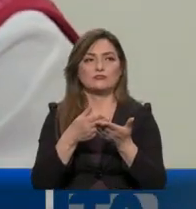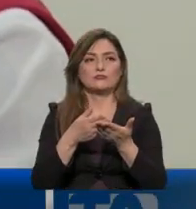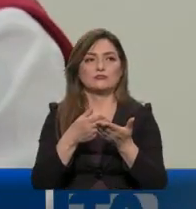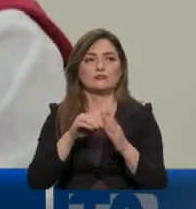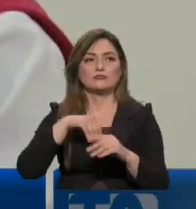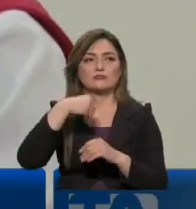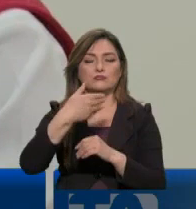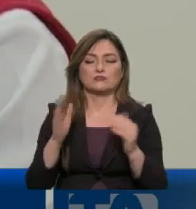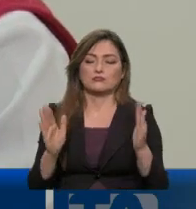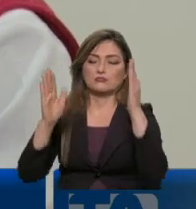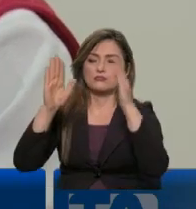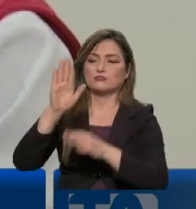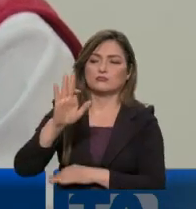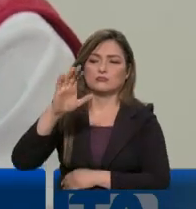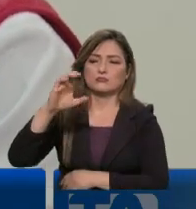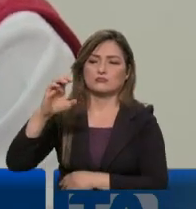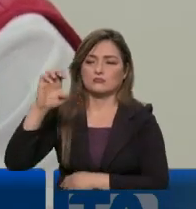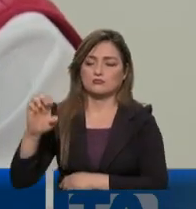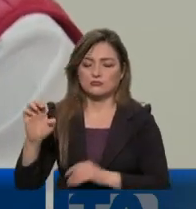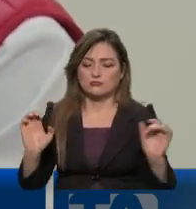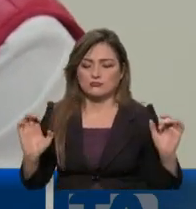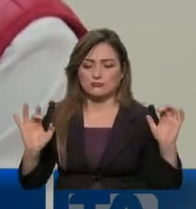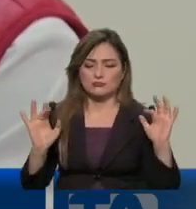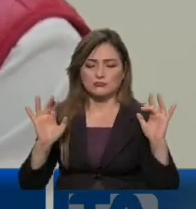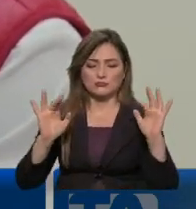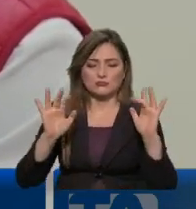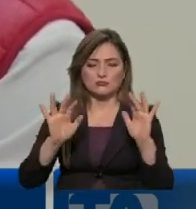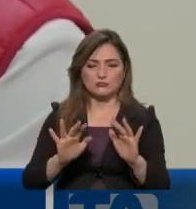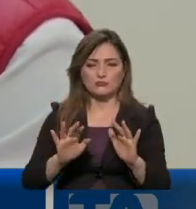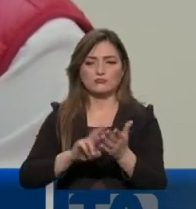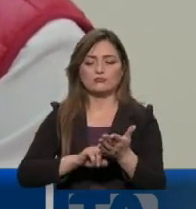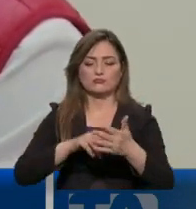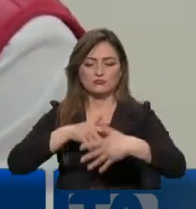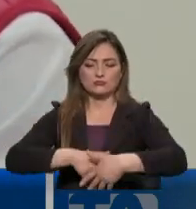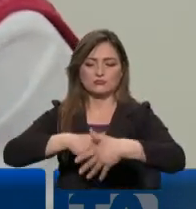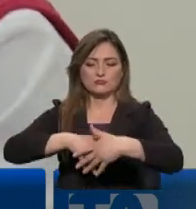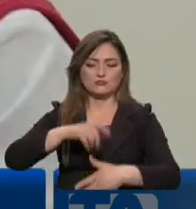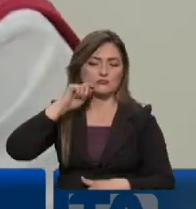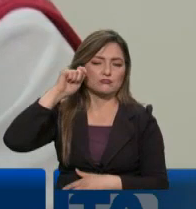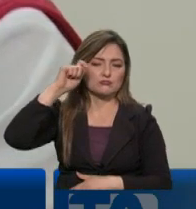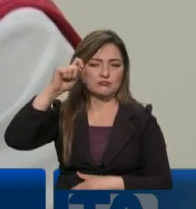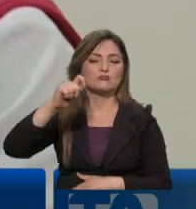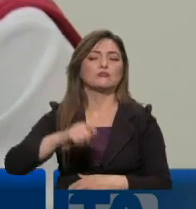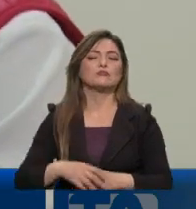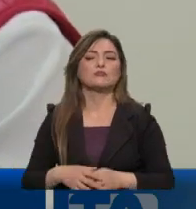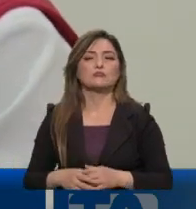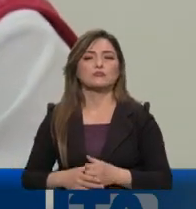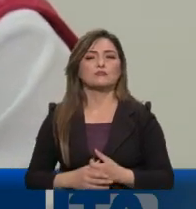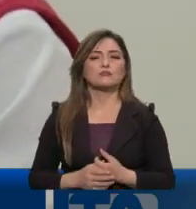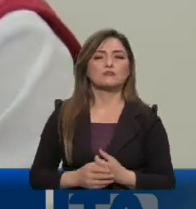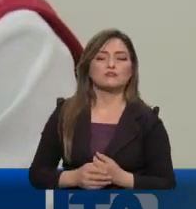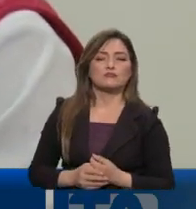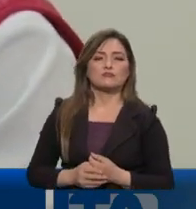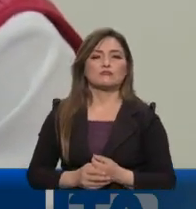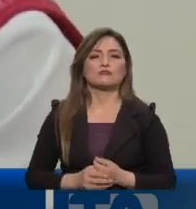en las afueras del Tribunal Contencioso Electoral, estaremos reunidos en un plantón cívico ciudadano para pedir